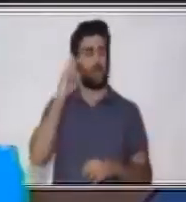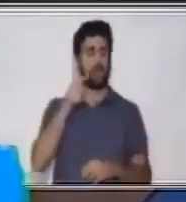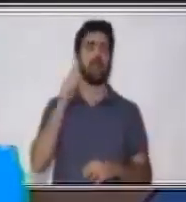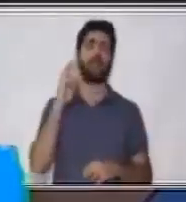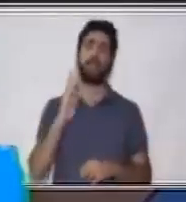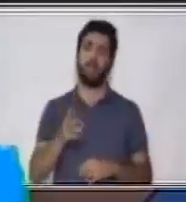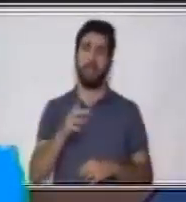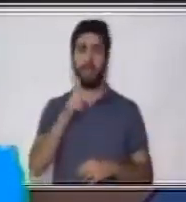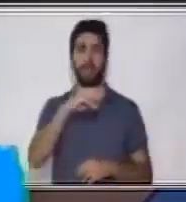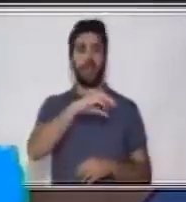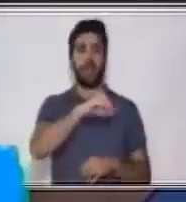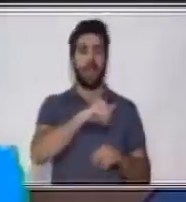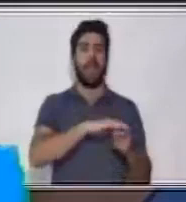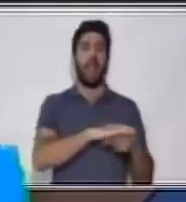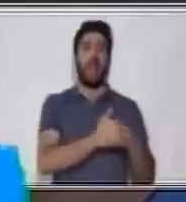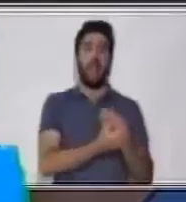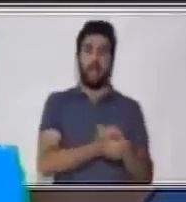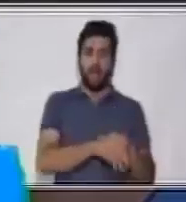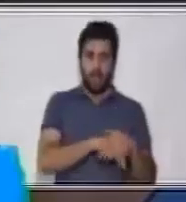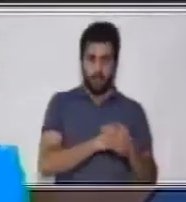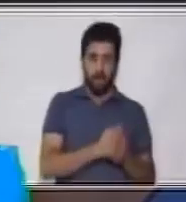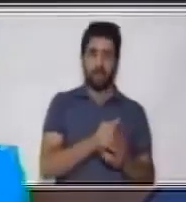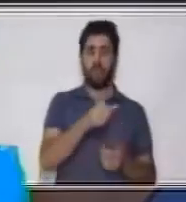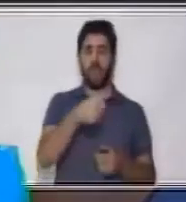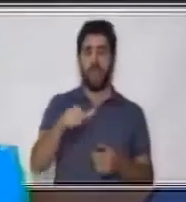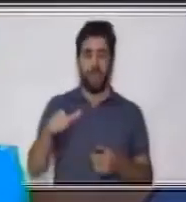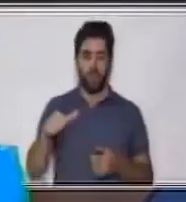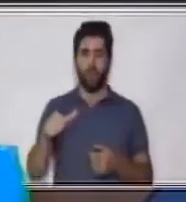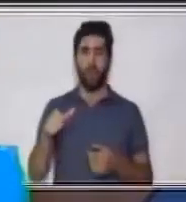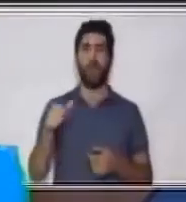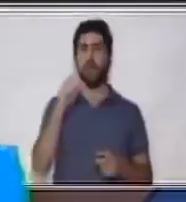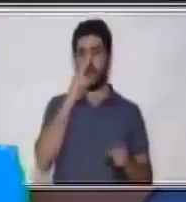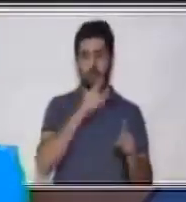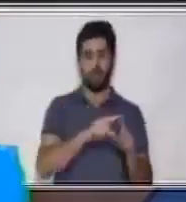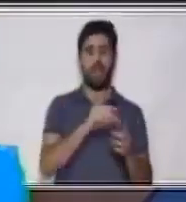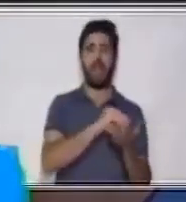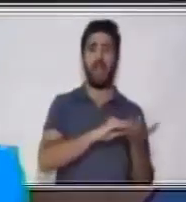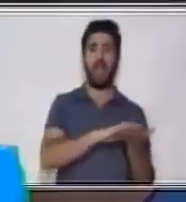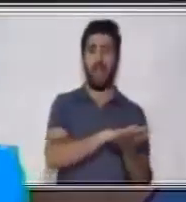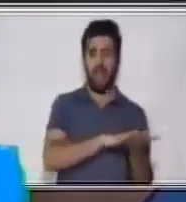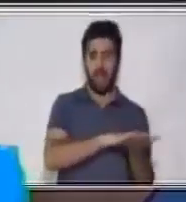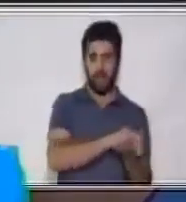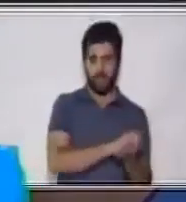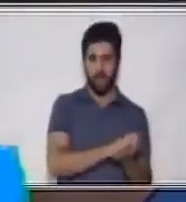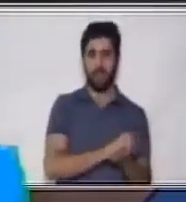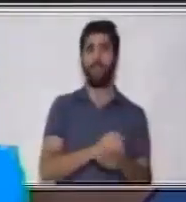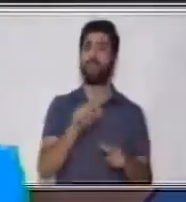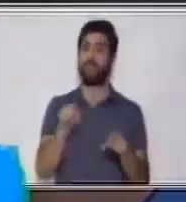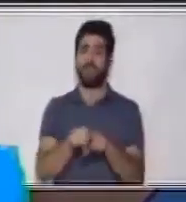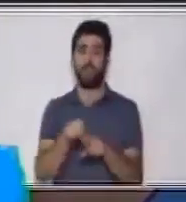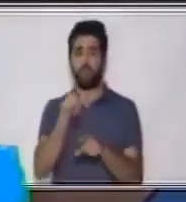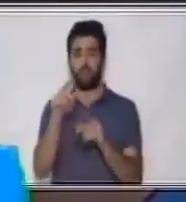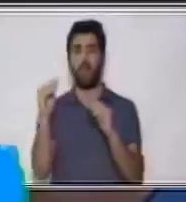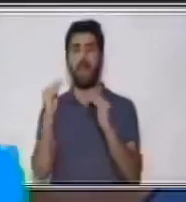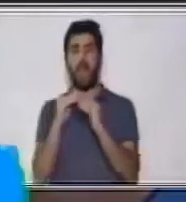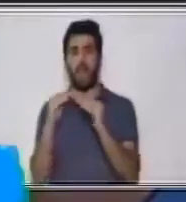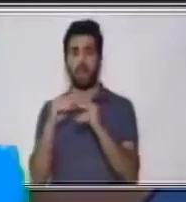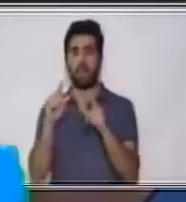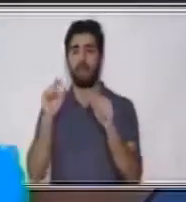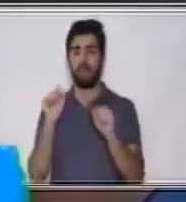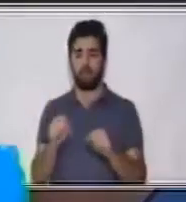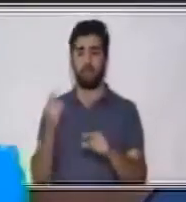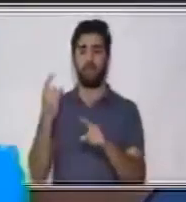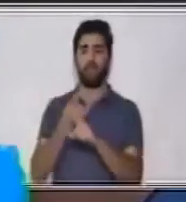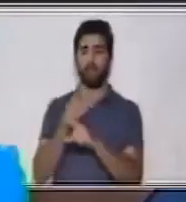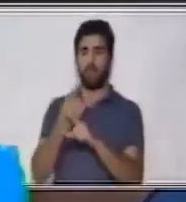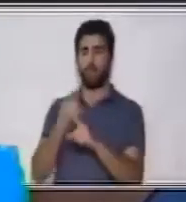manos constantemente con agua y jabón. Si en casa tienes gel, lo